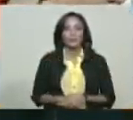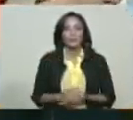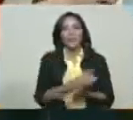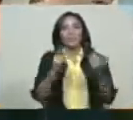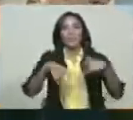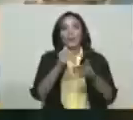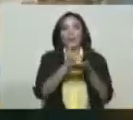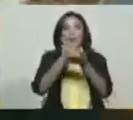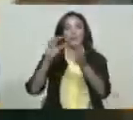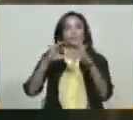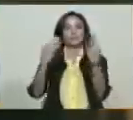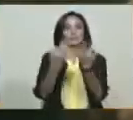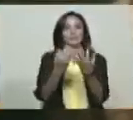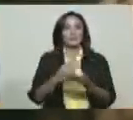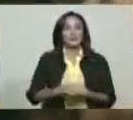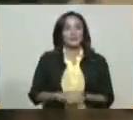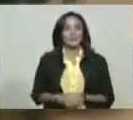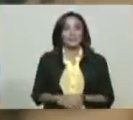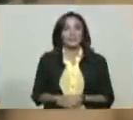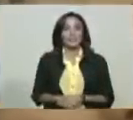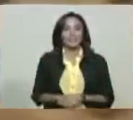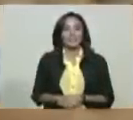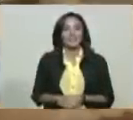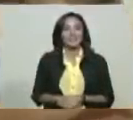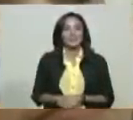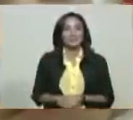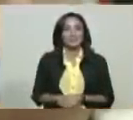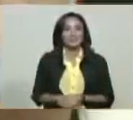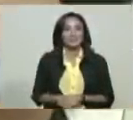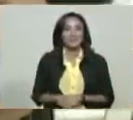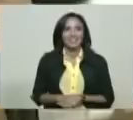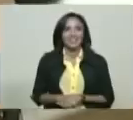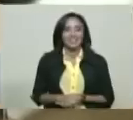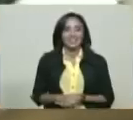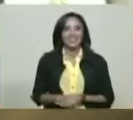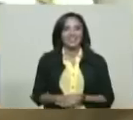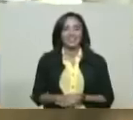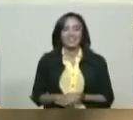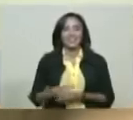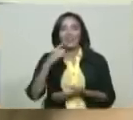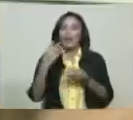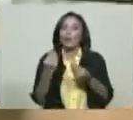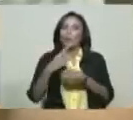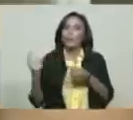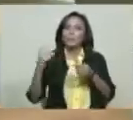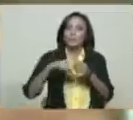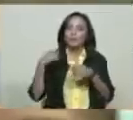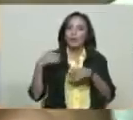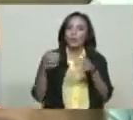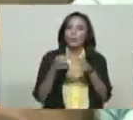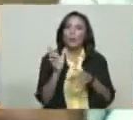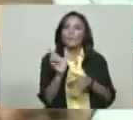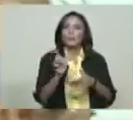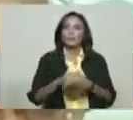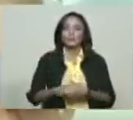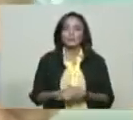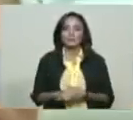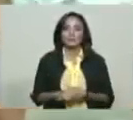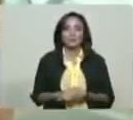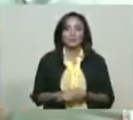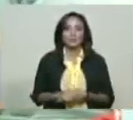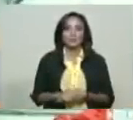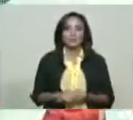de la patria. Y cómo me incorporo yo en el partido para recibir, bueno, formación,